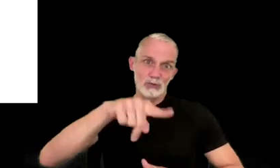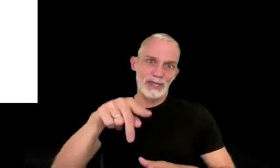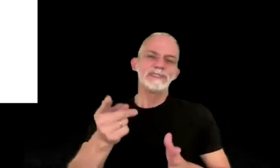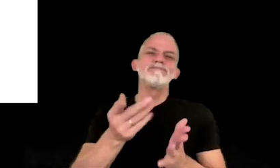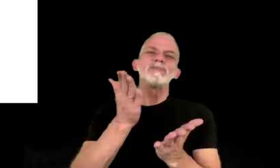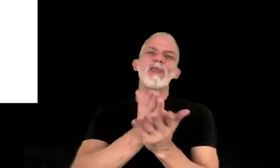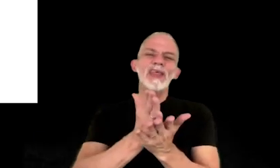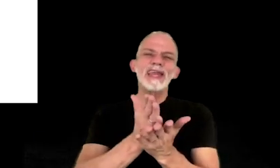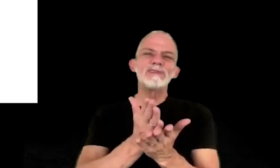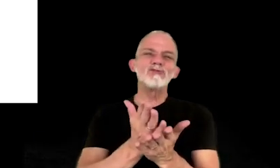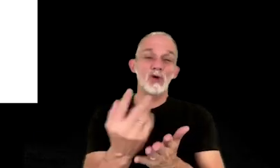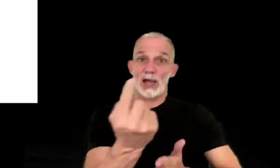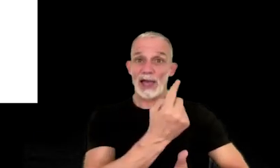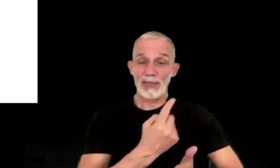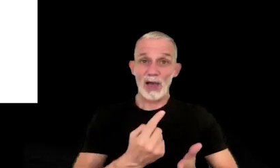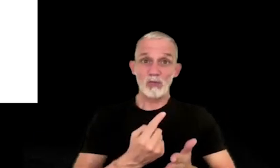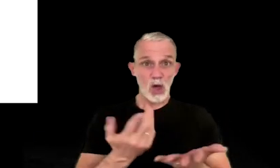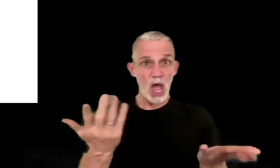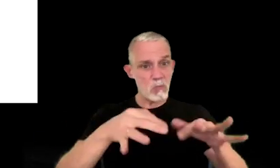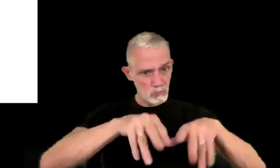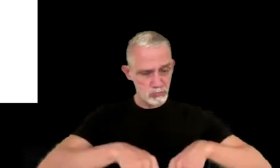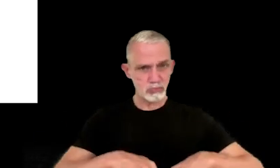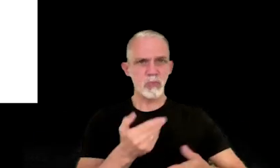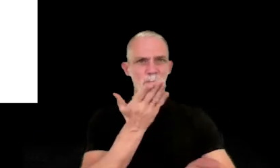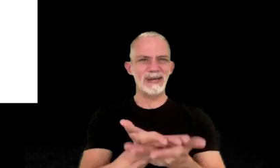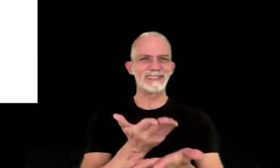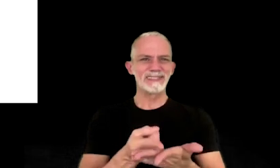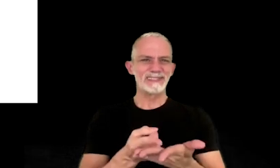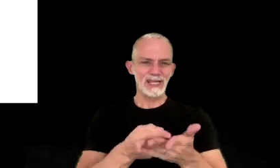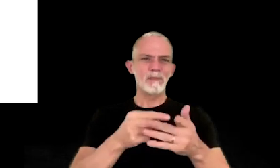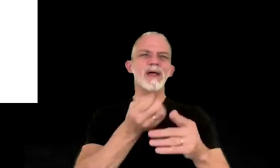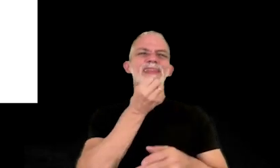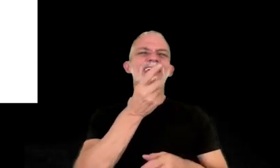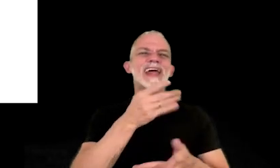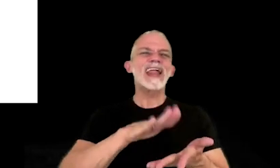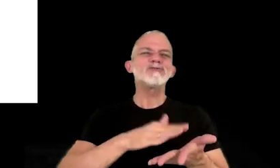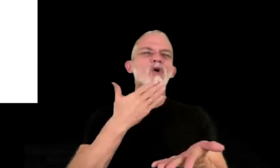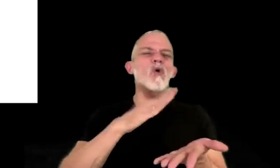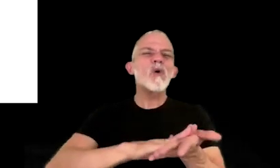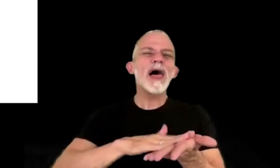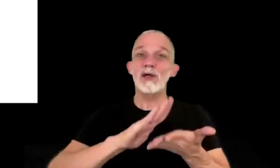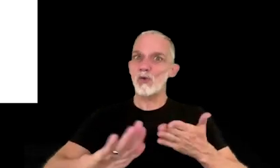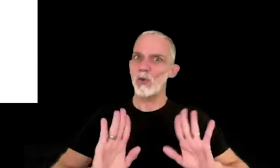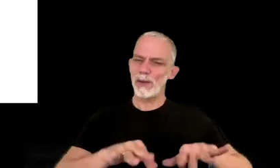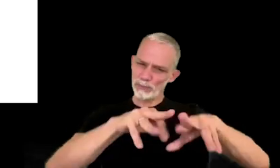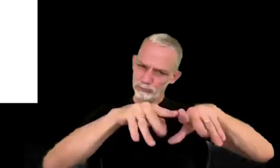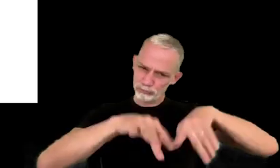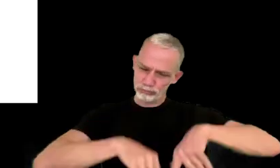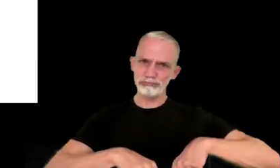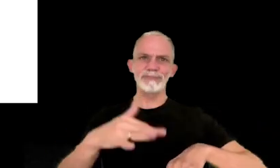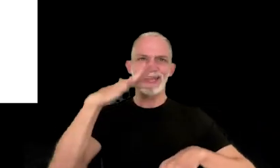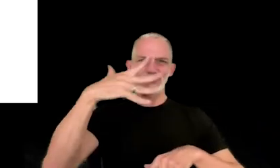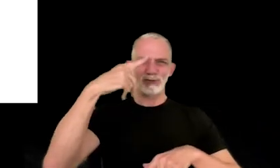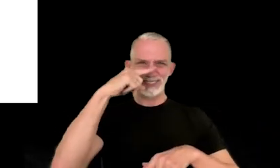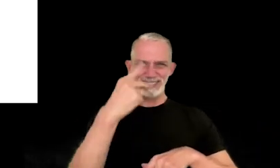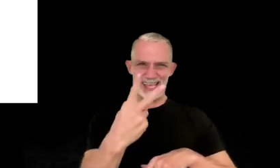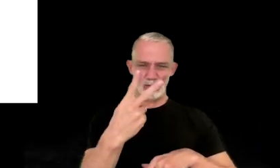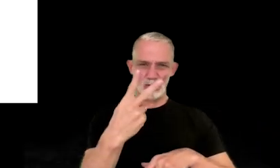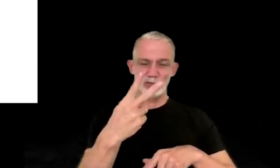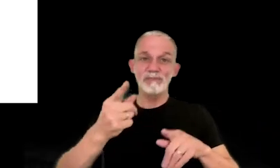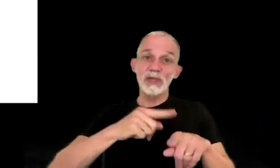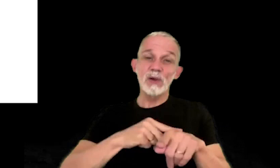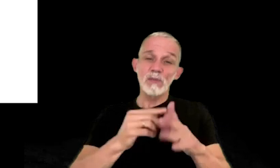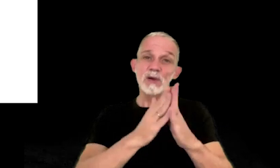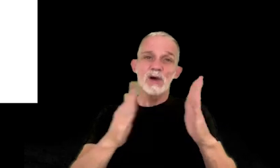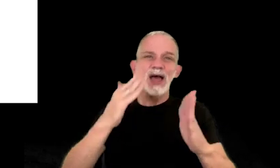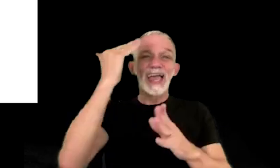derecho a aplicar y presentar una nueva declaración jurada. Porque una vez que transcurra el día